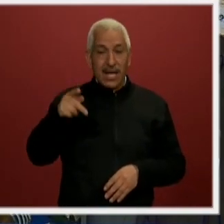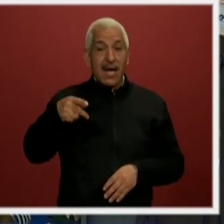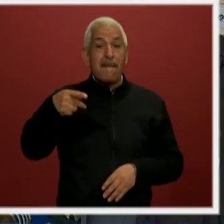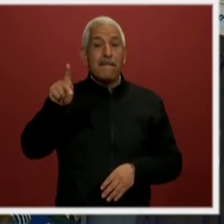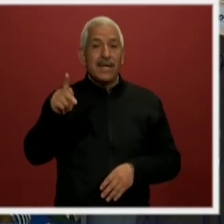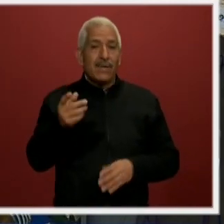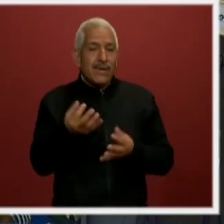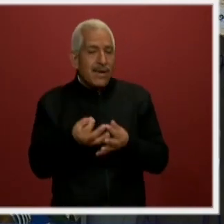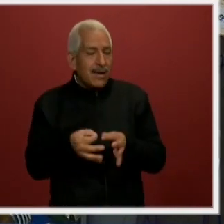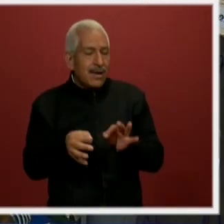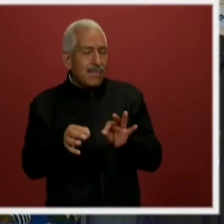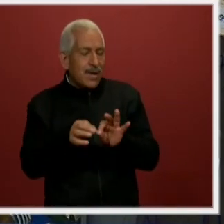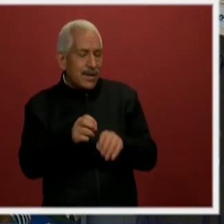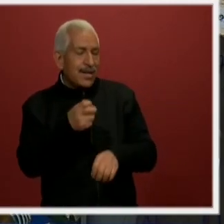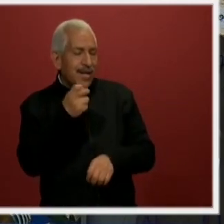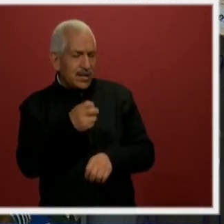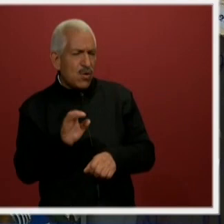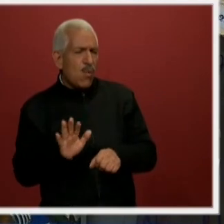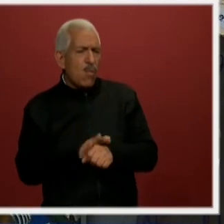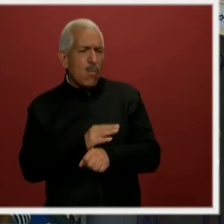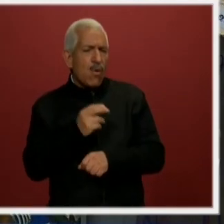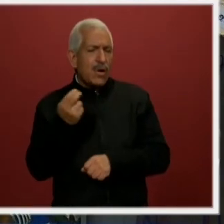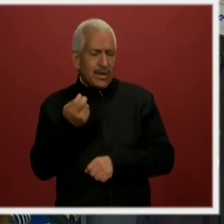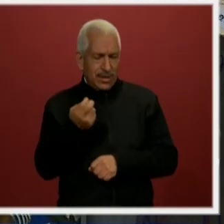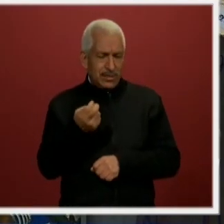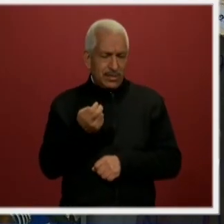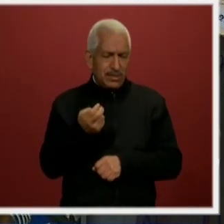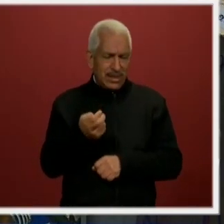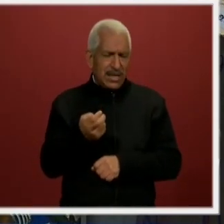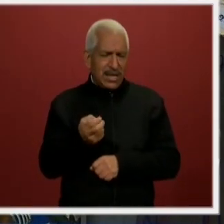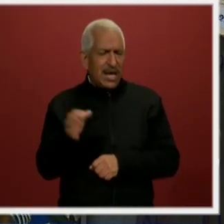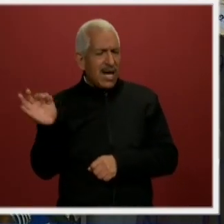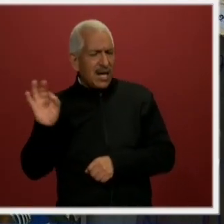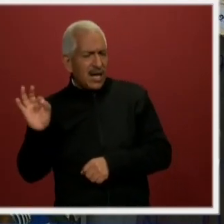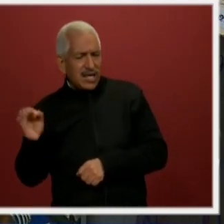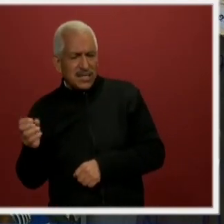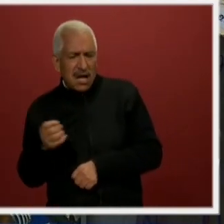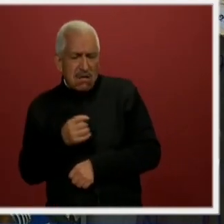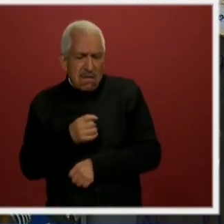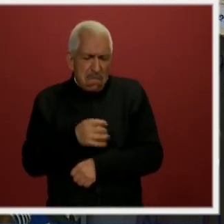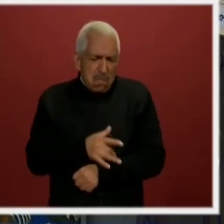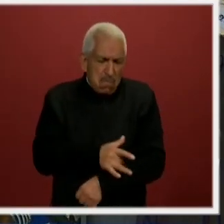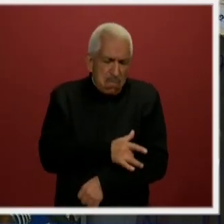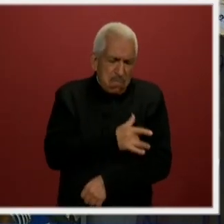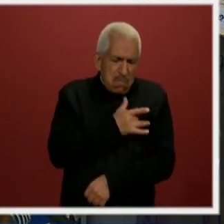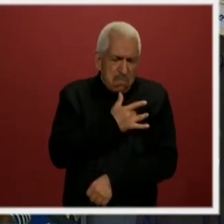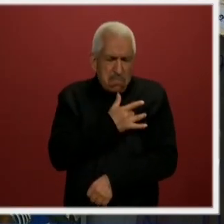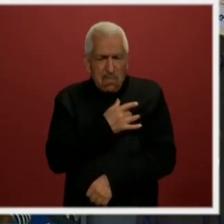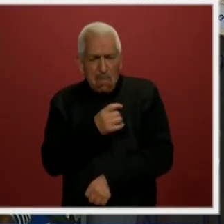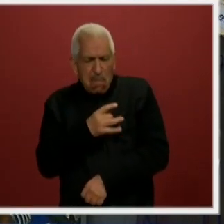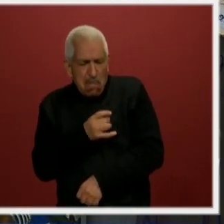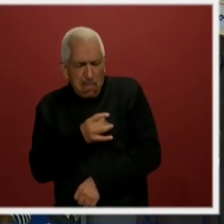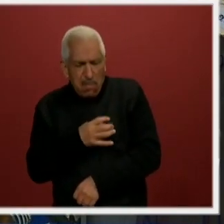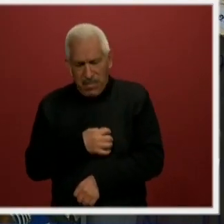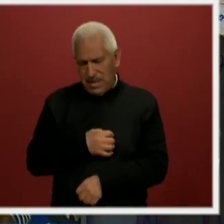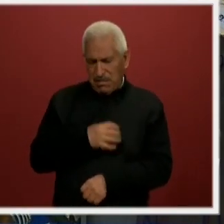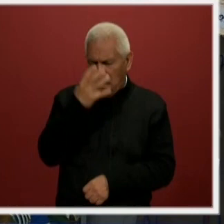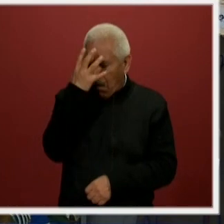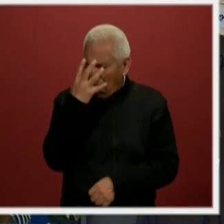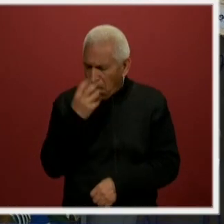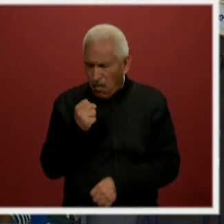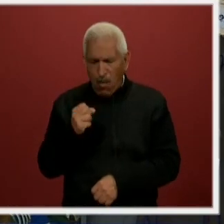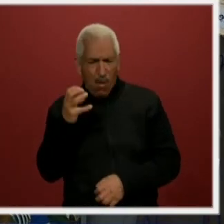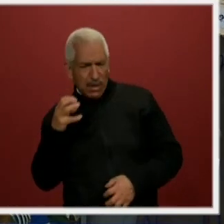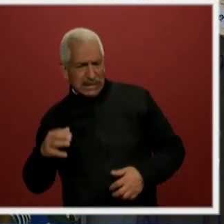importante recuerda si podemos sentir miedo tristeza y enojo claro que podemos hacerlo lo